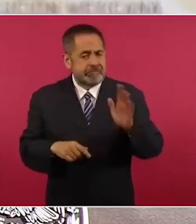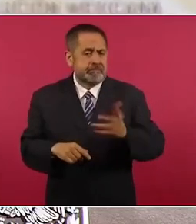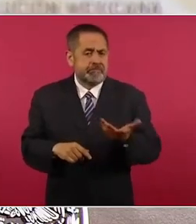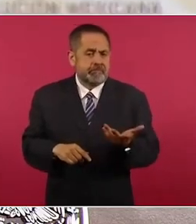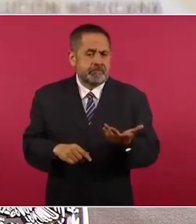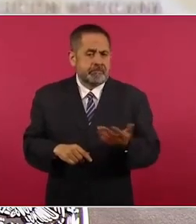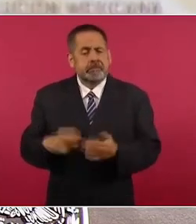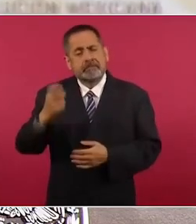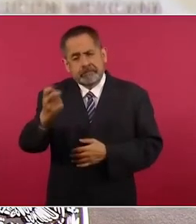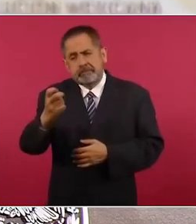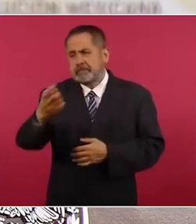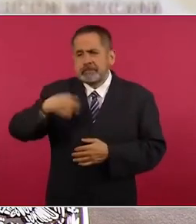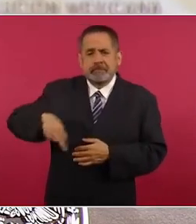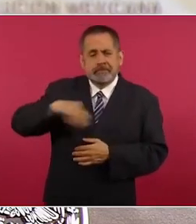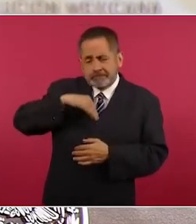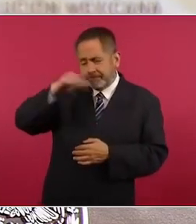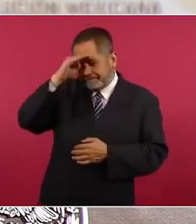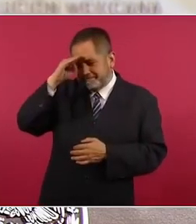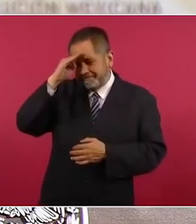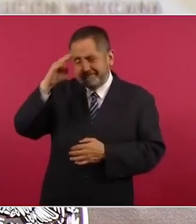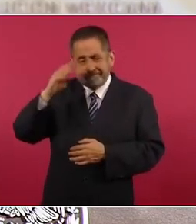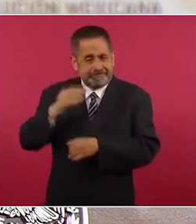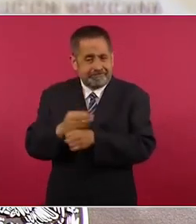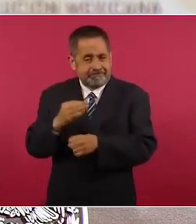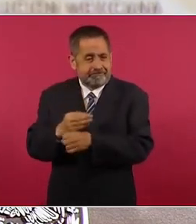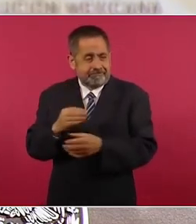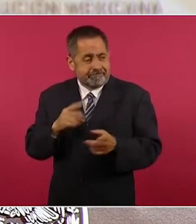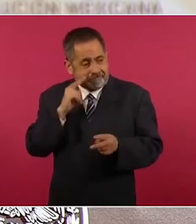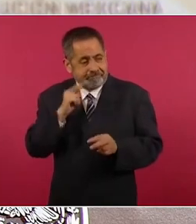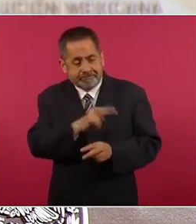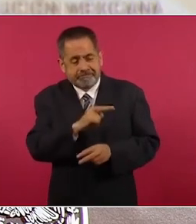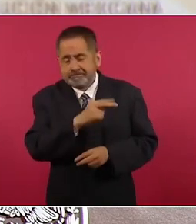Eso es lo que estamos viviendo actualmente.